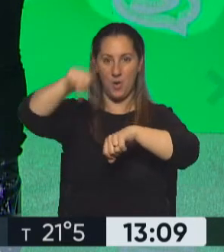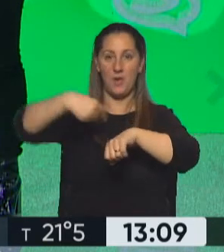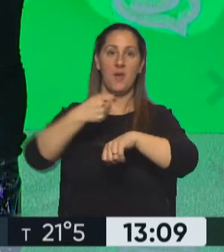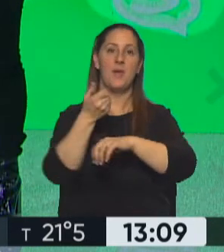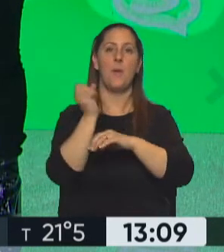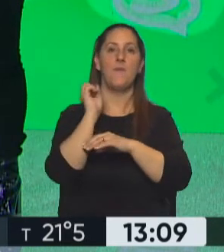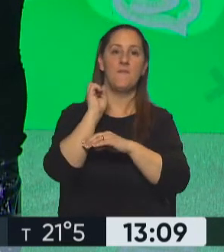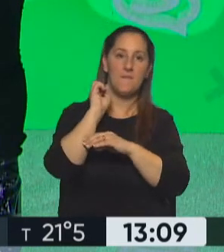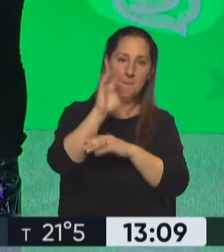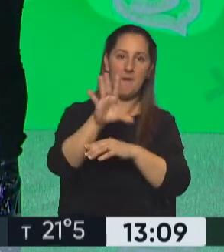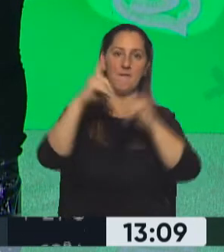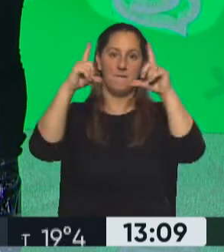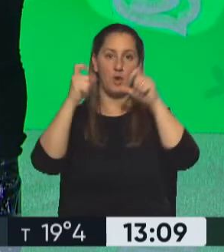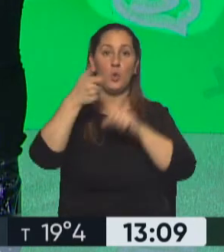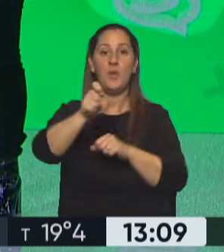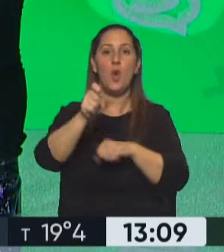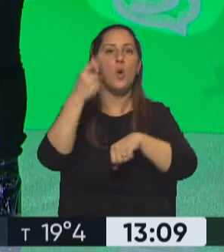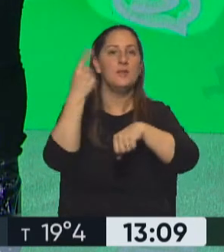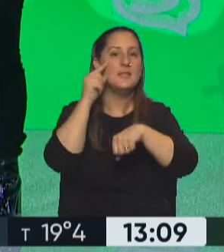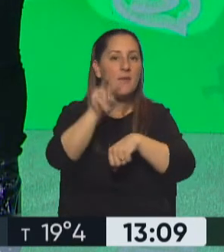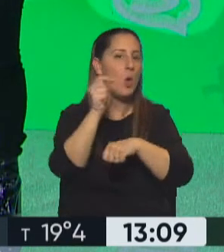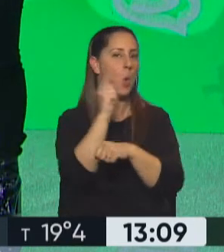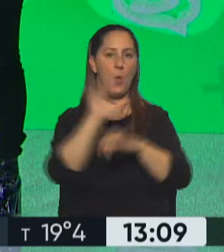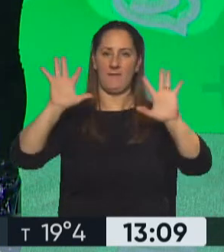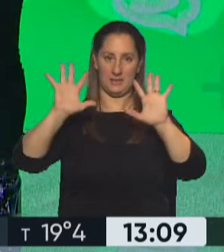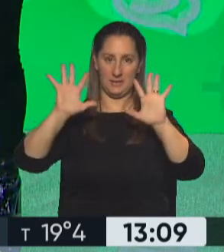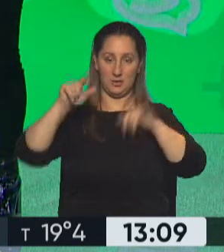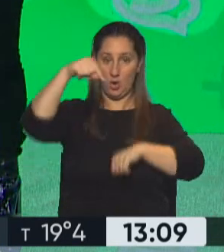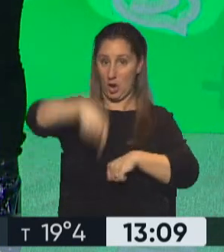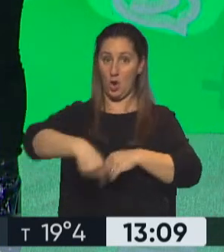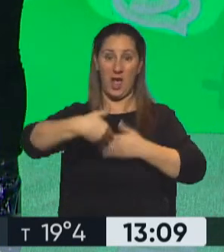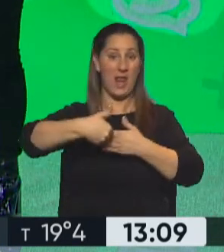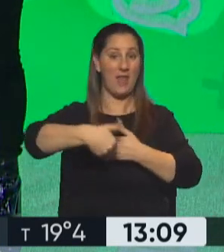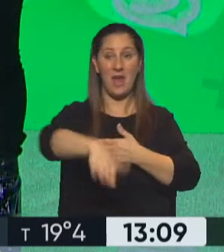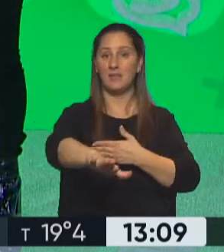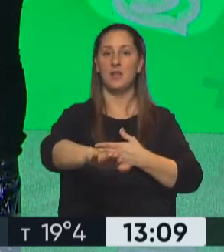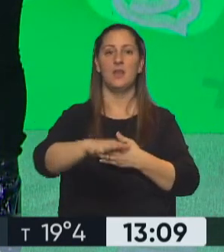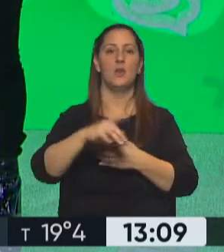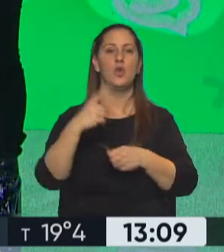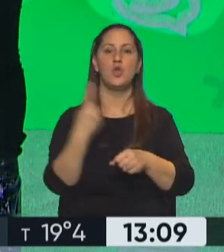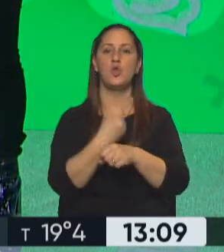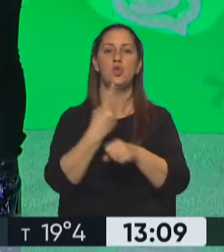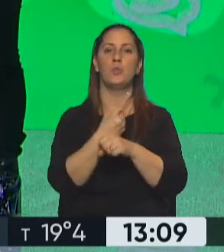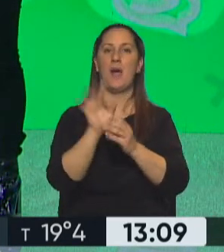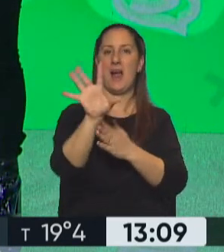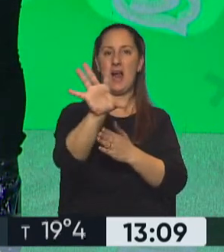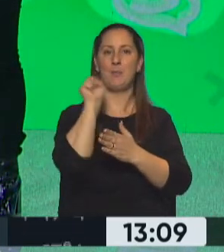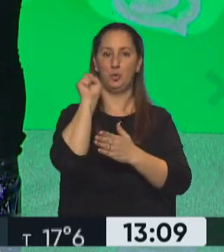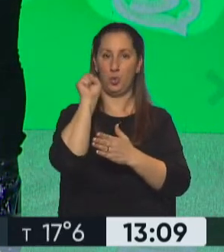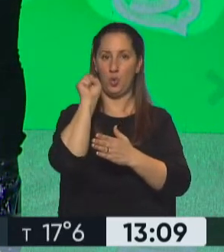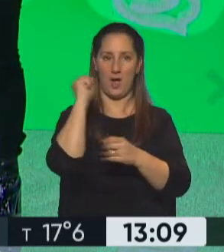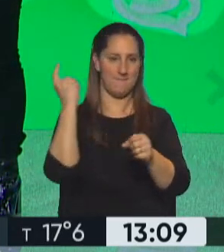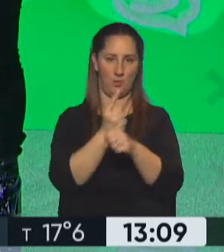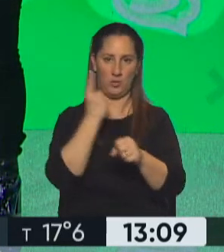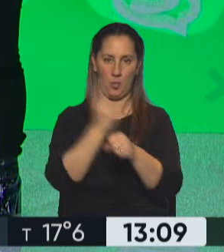una imagen, un video que solo puede ser vista por única vez. A partir de ahora no te va a permitir capturar pantalla para ese